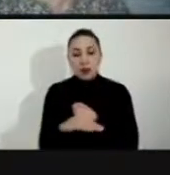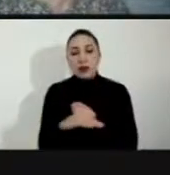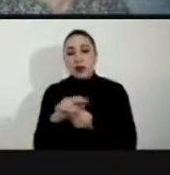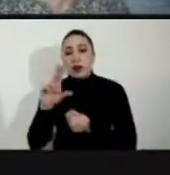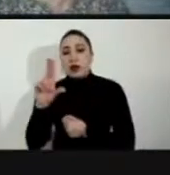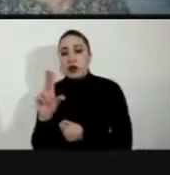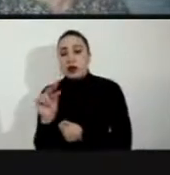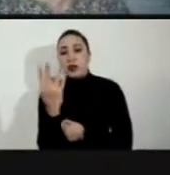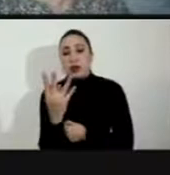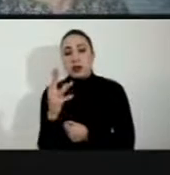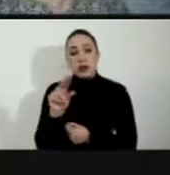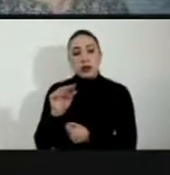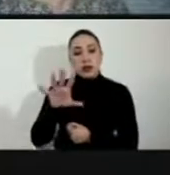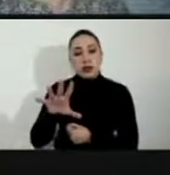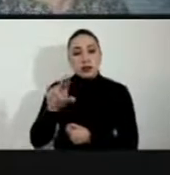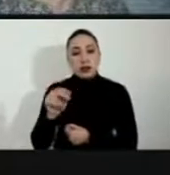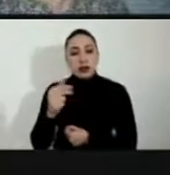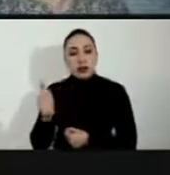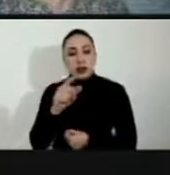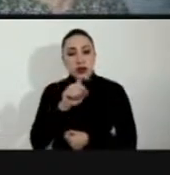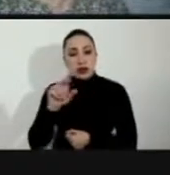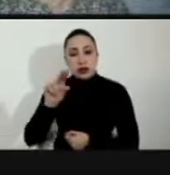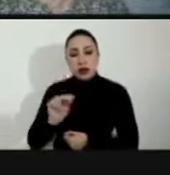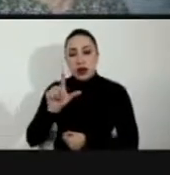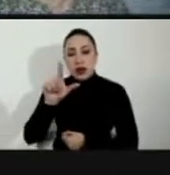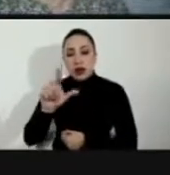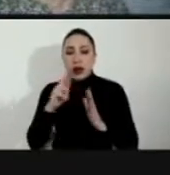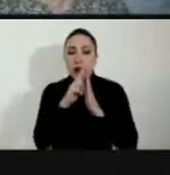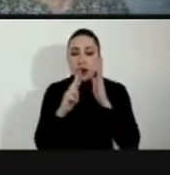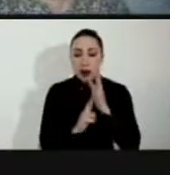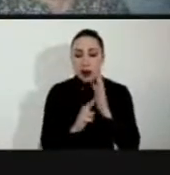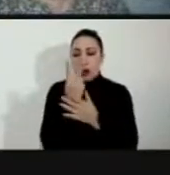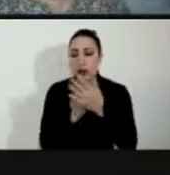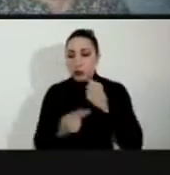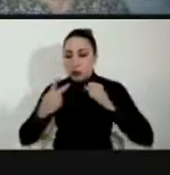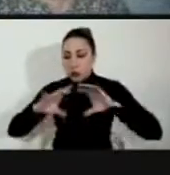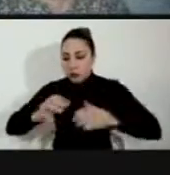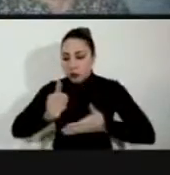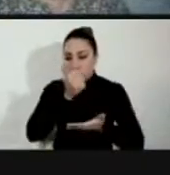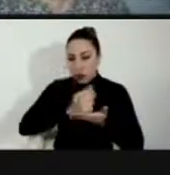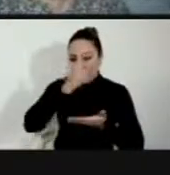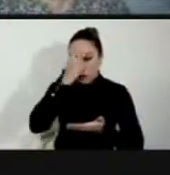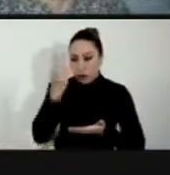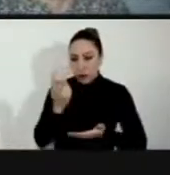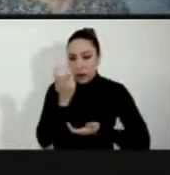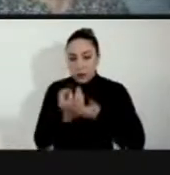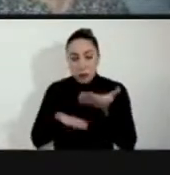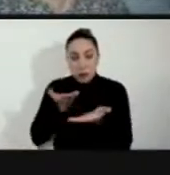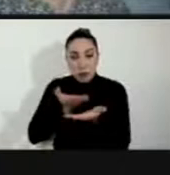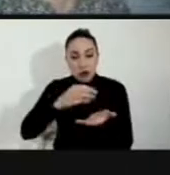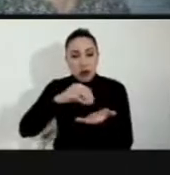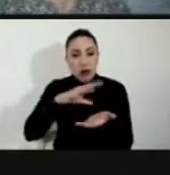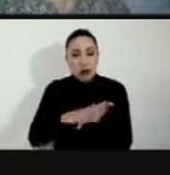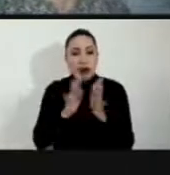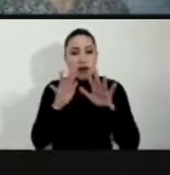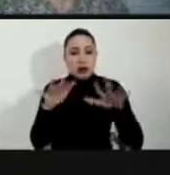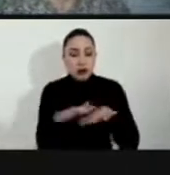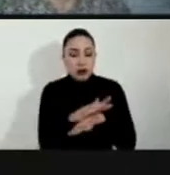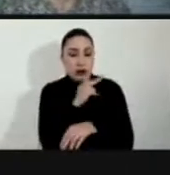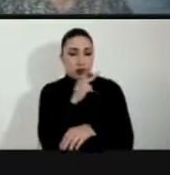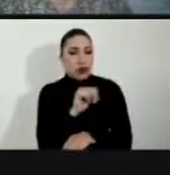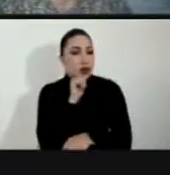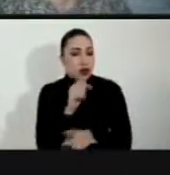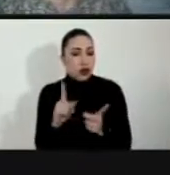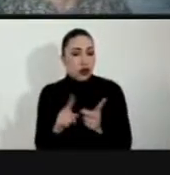85, 86, 187 del reglamento ambos del Congreso de la Ciudad de México. Se instruye su inserción íntegra en el diario de los debates y se turnará para su análisis y dictamen a